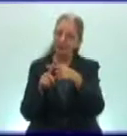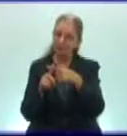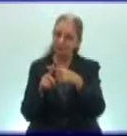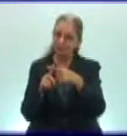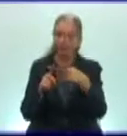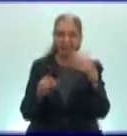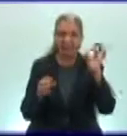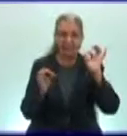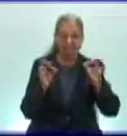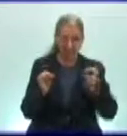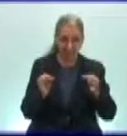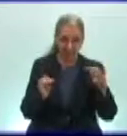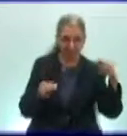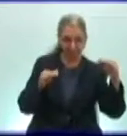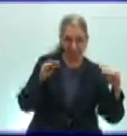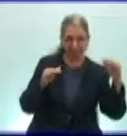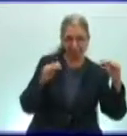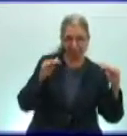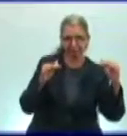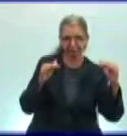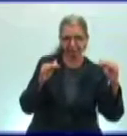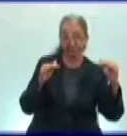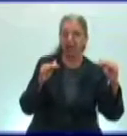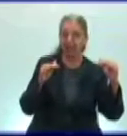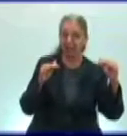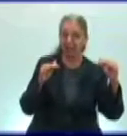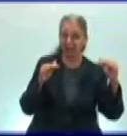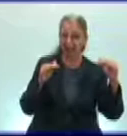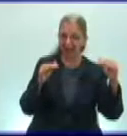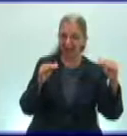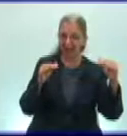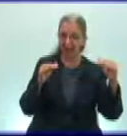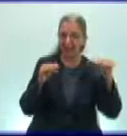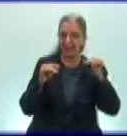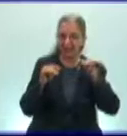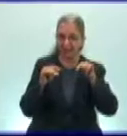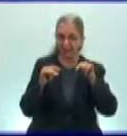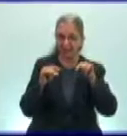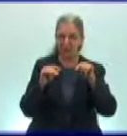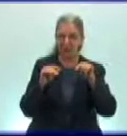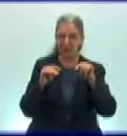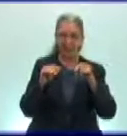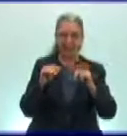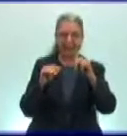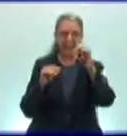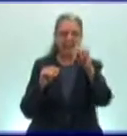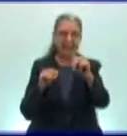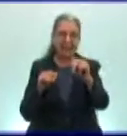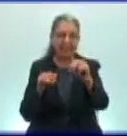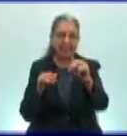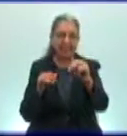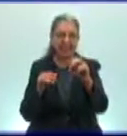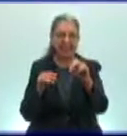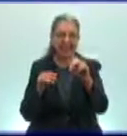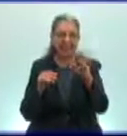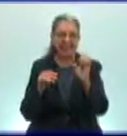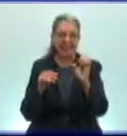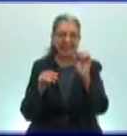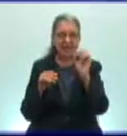tener la misma cantidad de electrones en la envoltura que de protones en su núcleo, Por eso es que los átomos